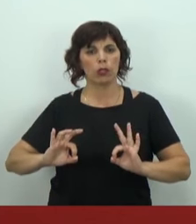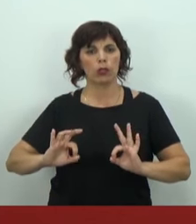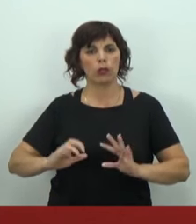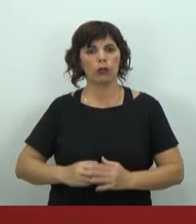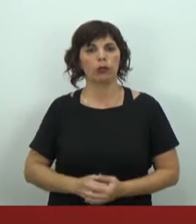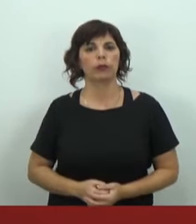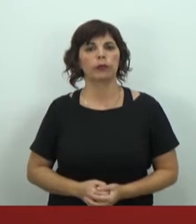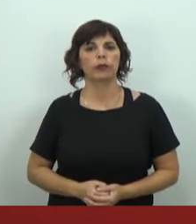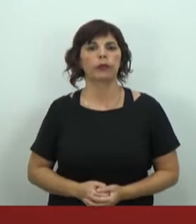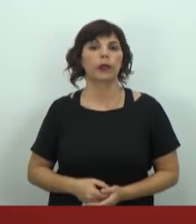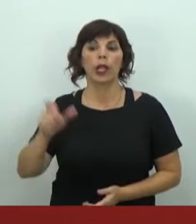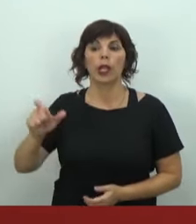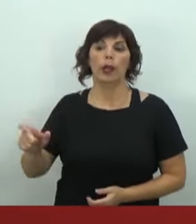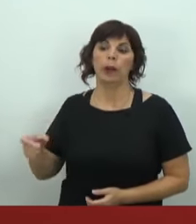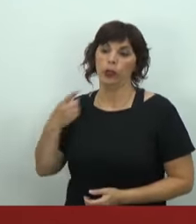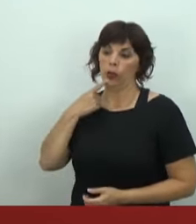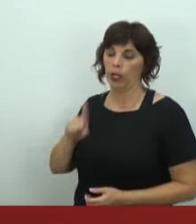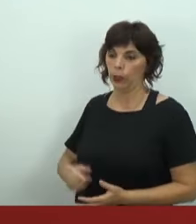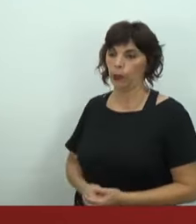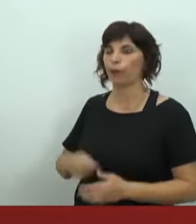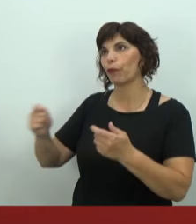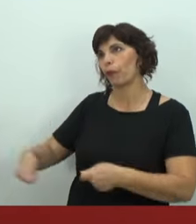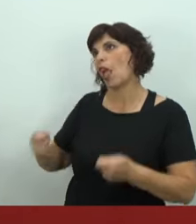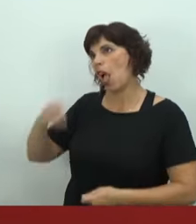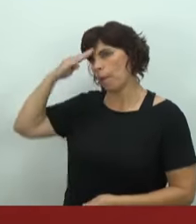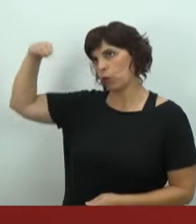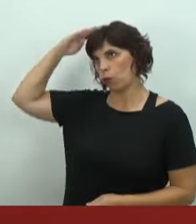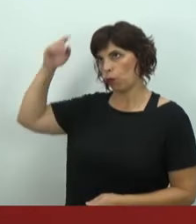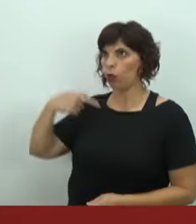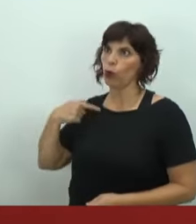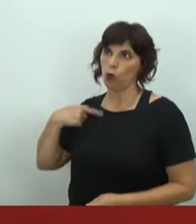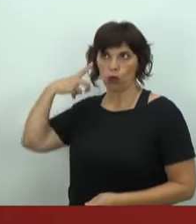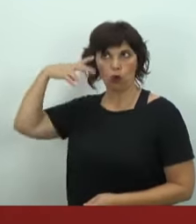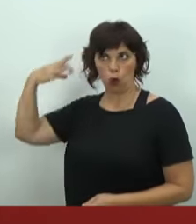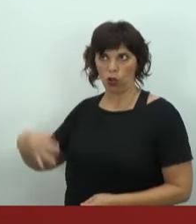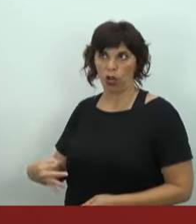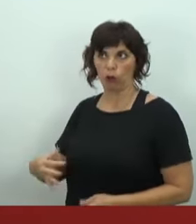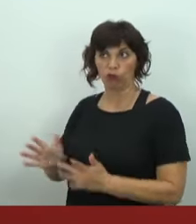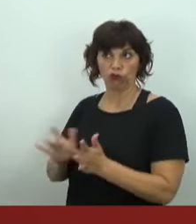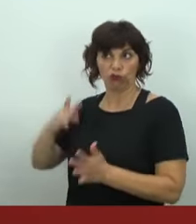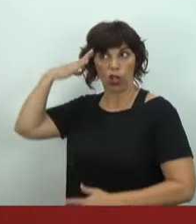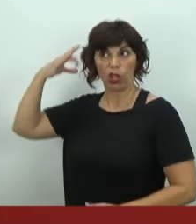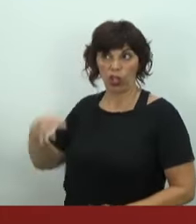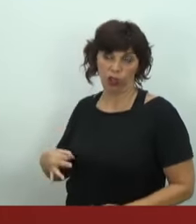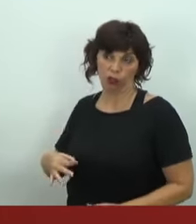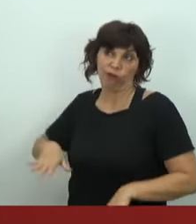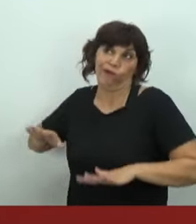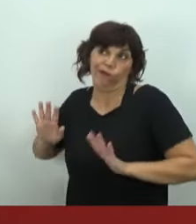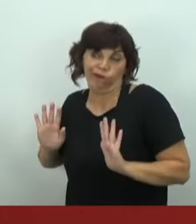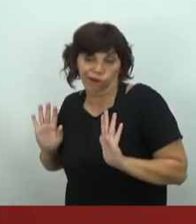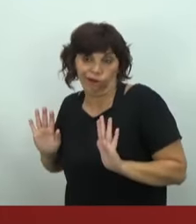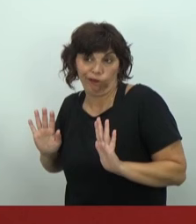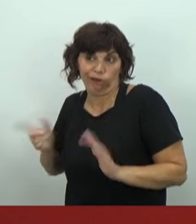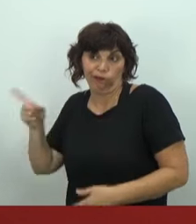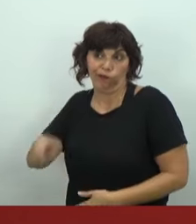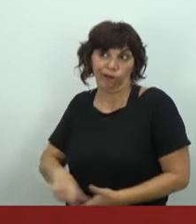A mí me han dicho personas, sí, sí, yo soy creyente, yo creo en Jesucristo y también